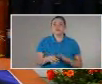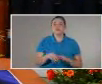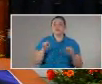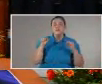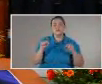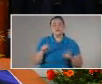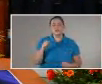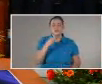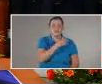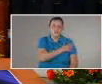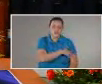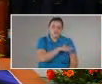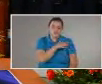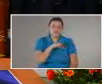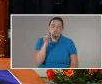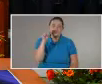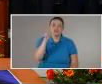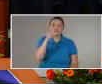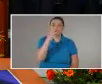hermanos.